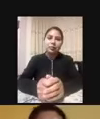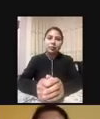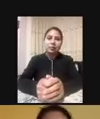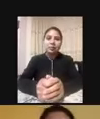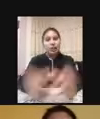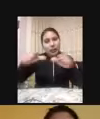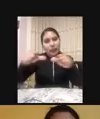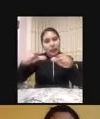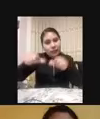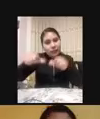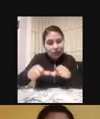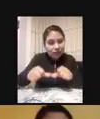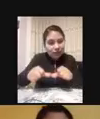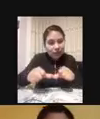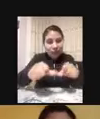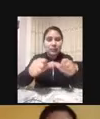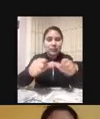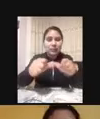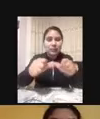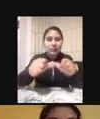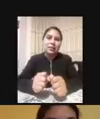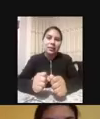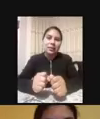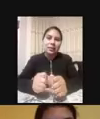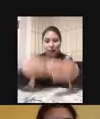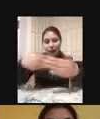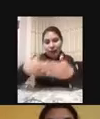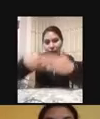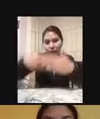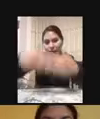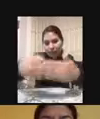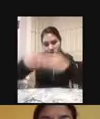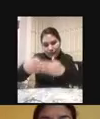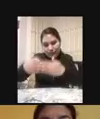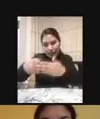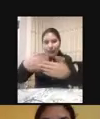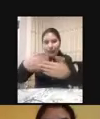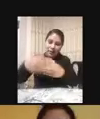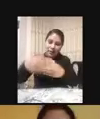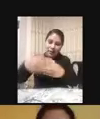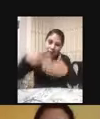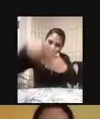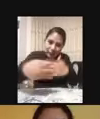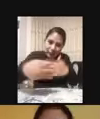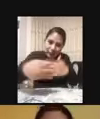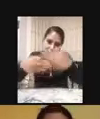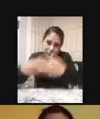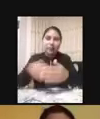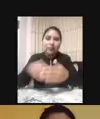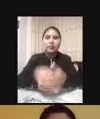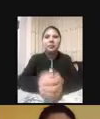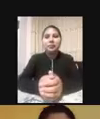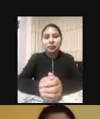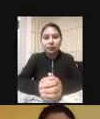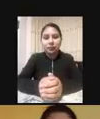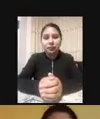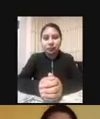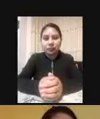un orden, ir de adelante para atrás, que también es importante. Siguiente, por favor. Este